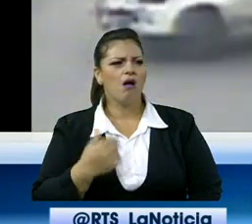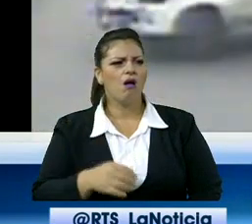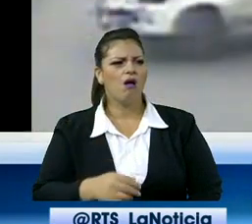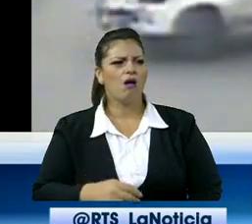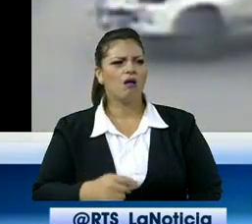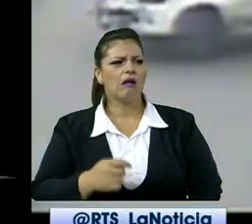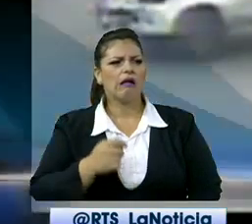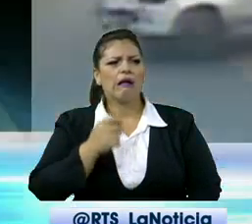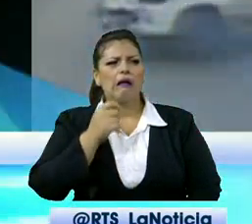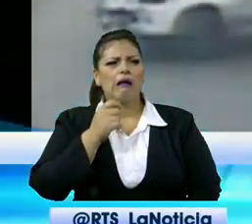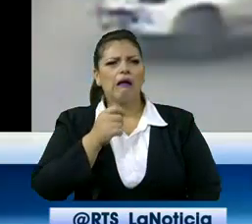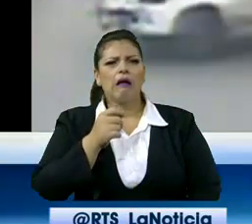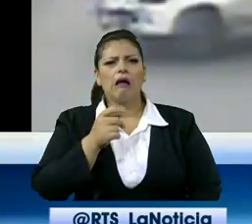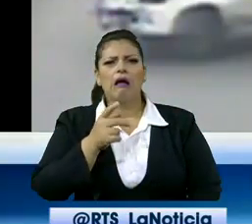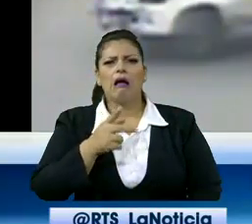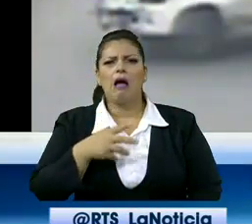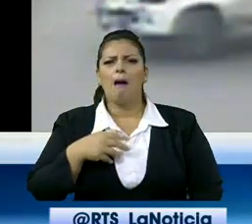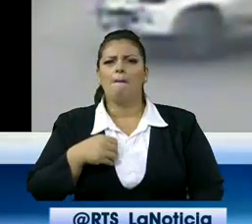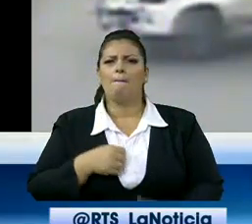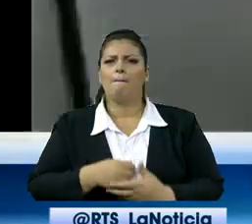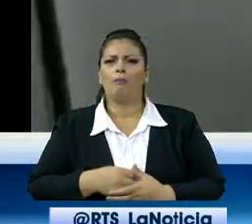cayeron.